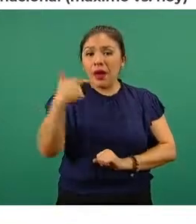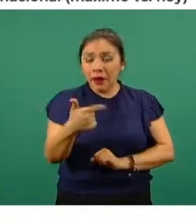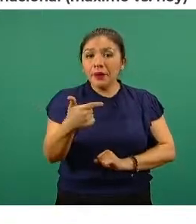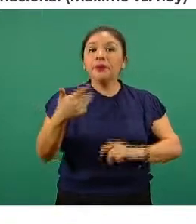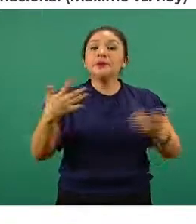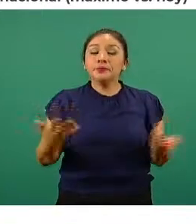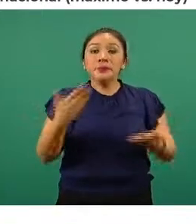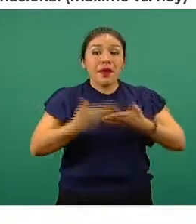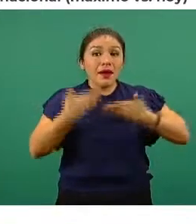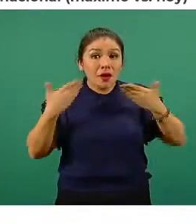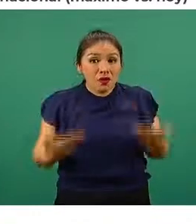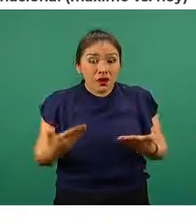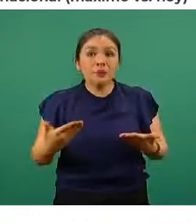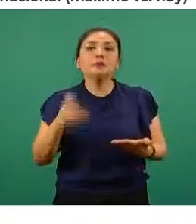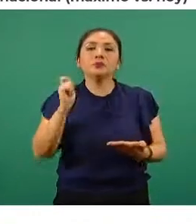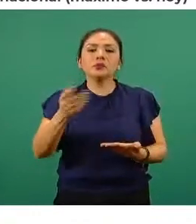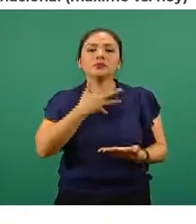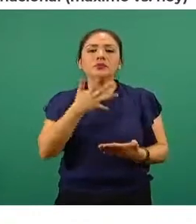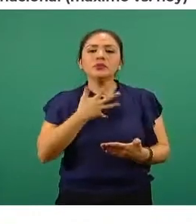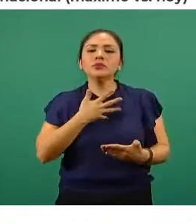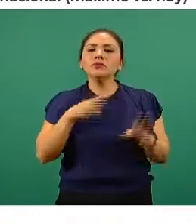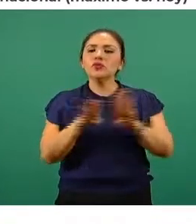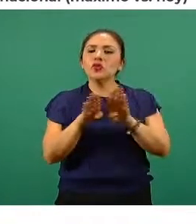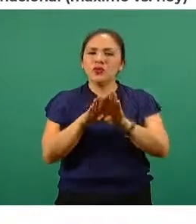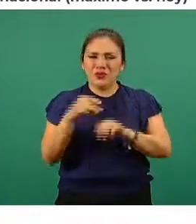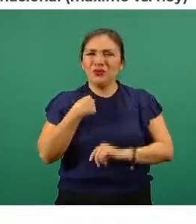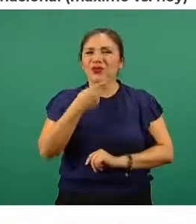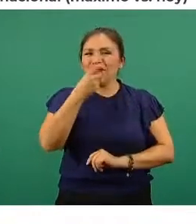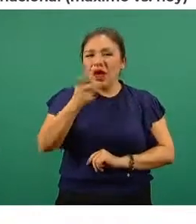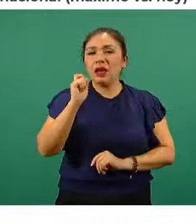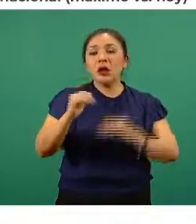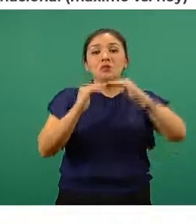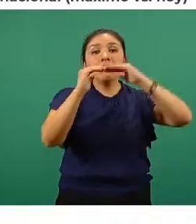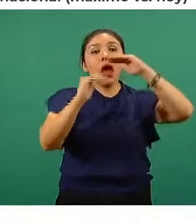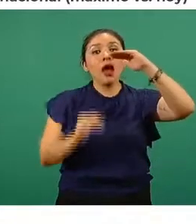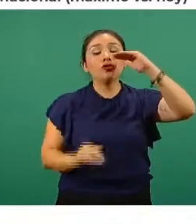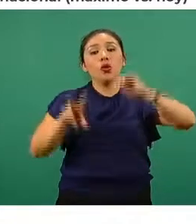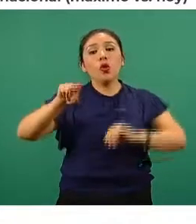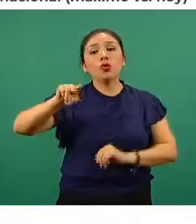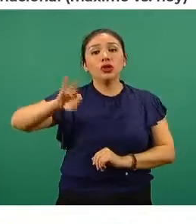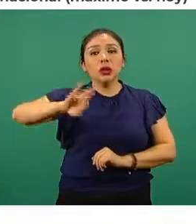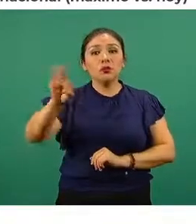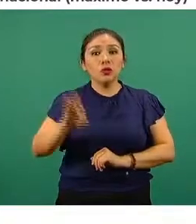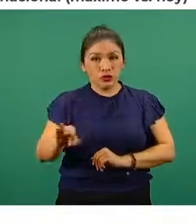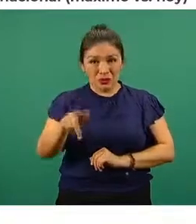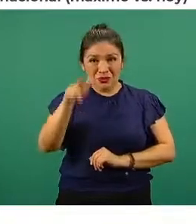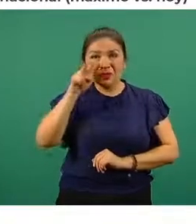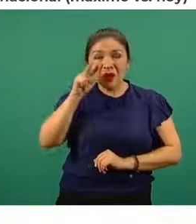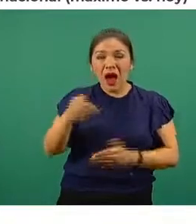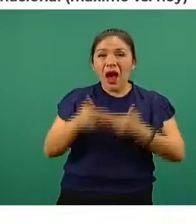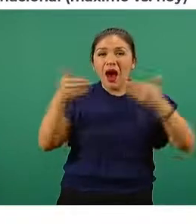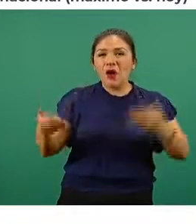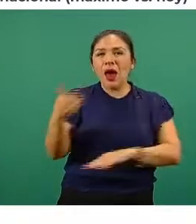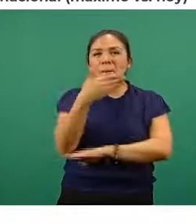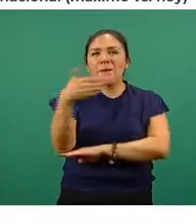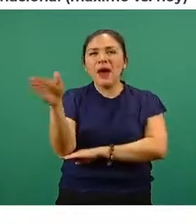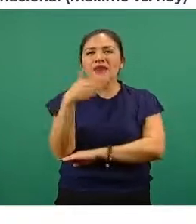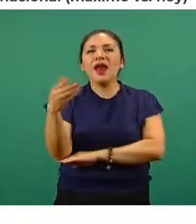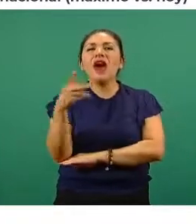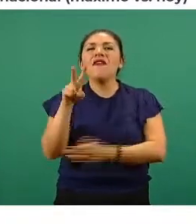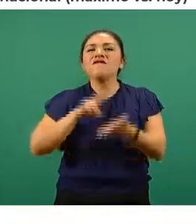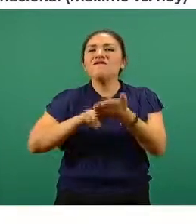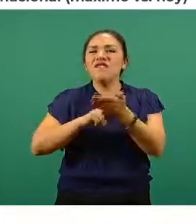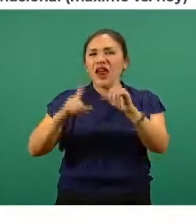Y actualmente tenemos, como comenté, un descenso del 80%, como se observa en donde está marcada